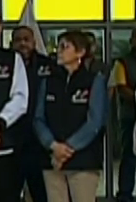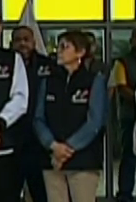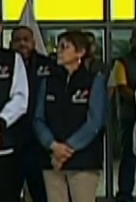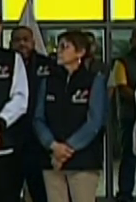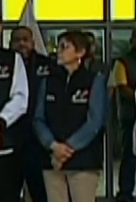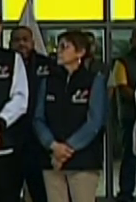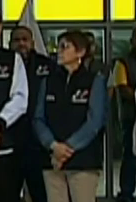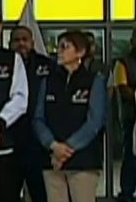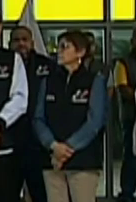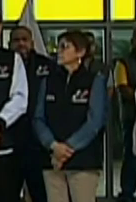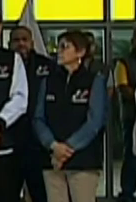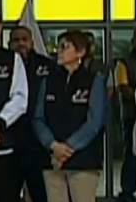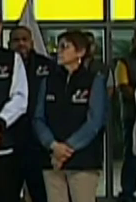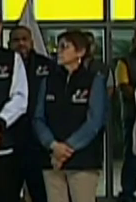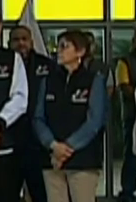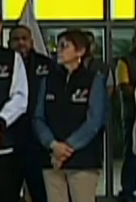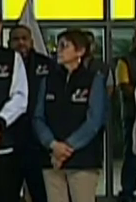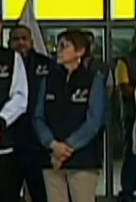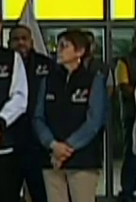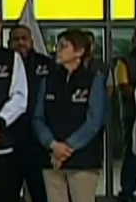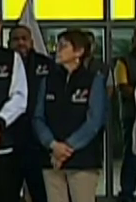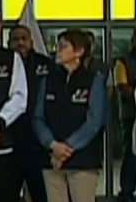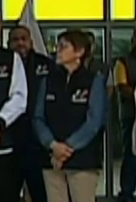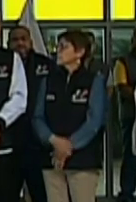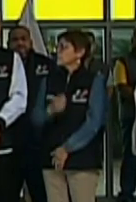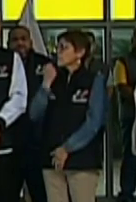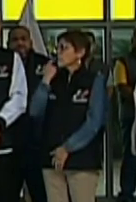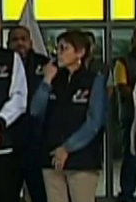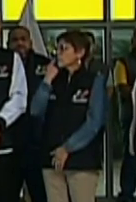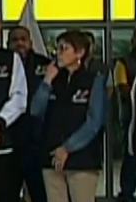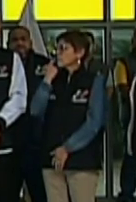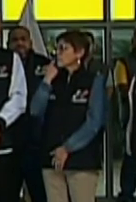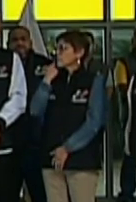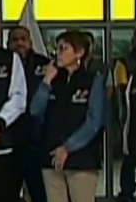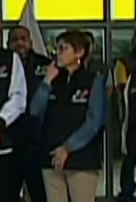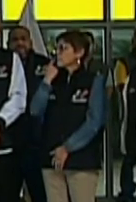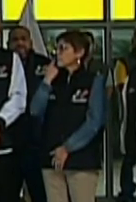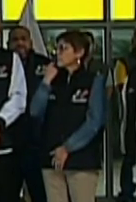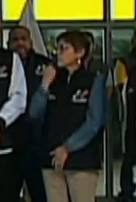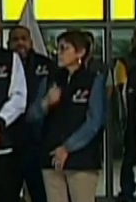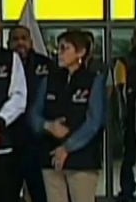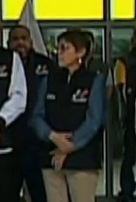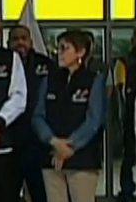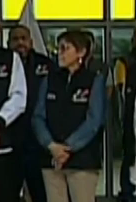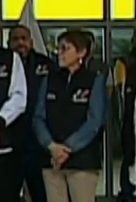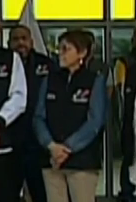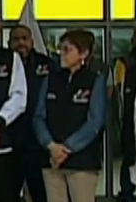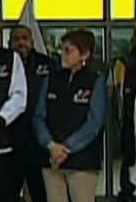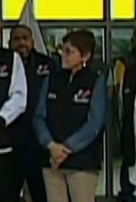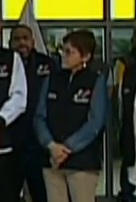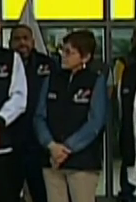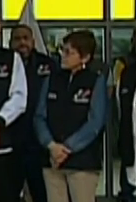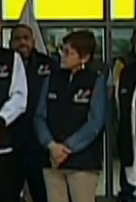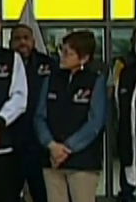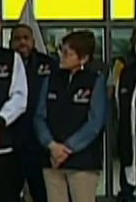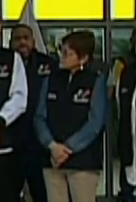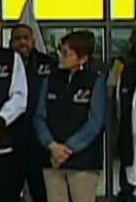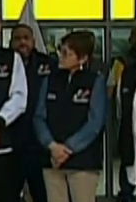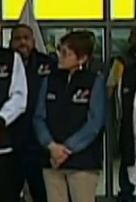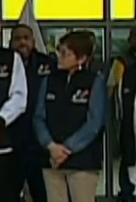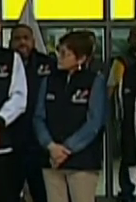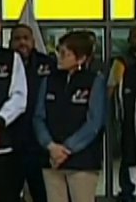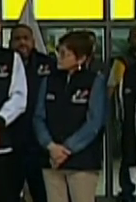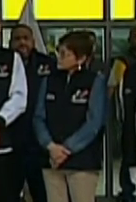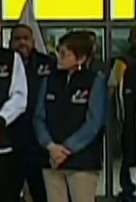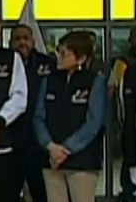confiable, más transparente, y hoy lo vamos a demostrar nuevamente. Hoy van a participar todo el que